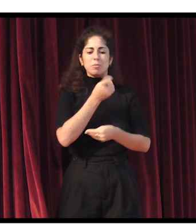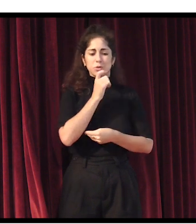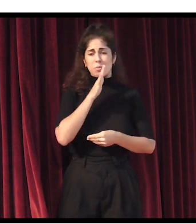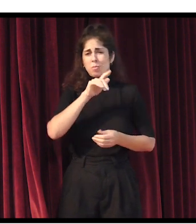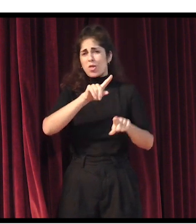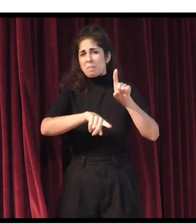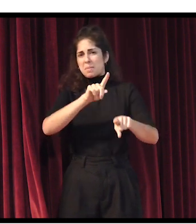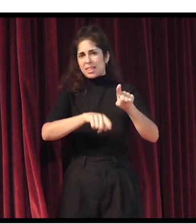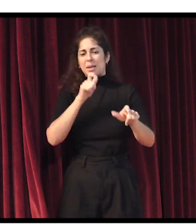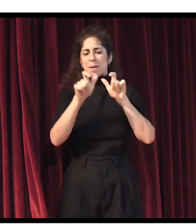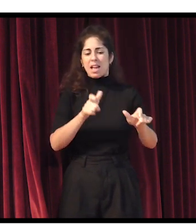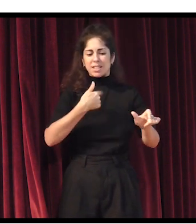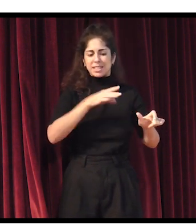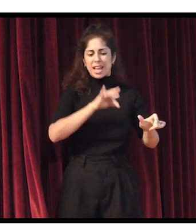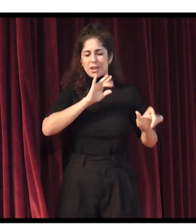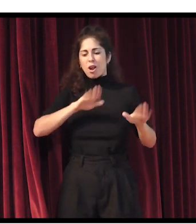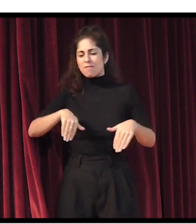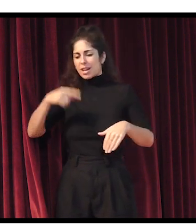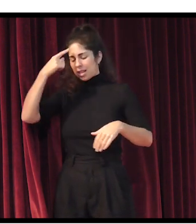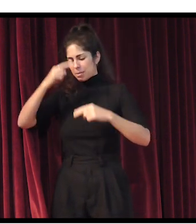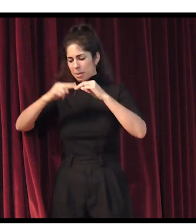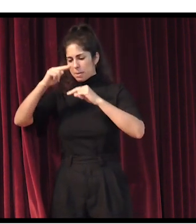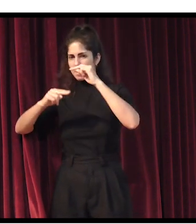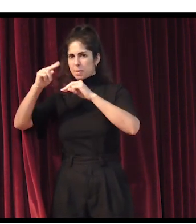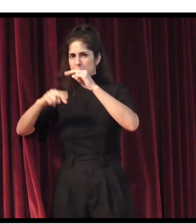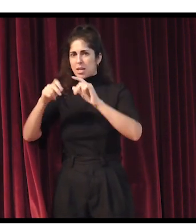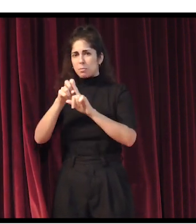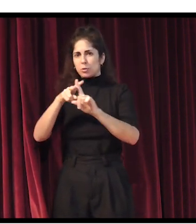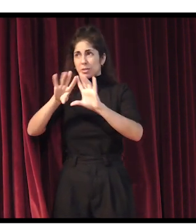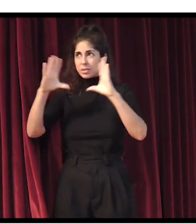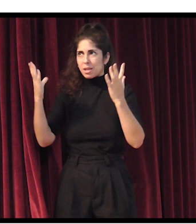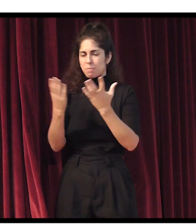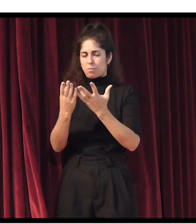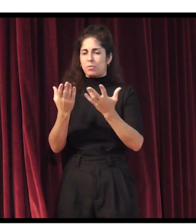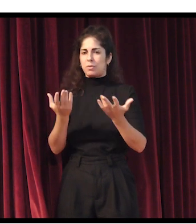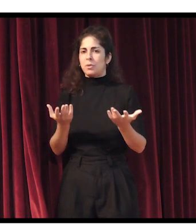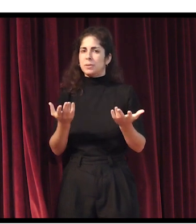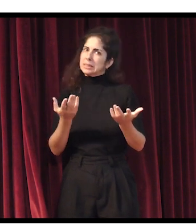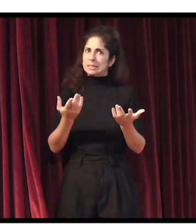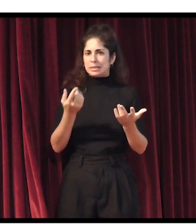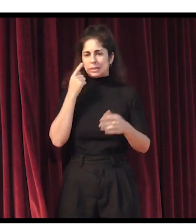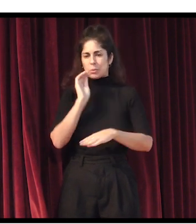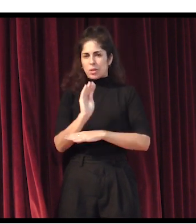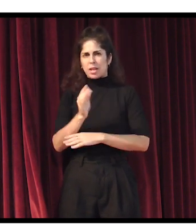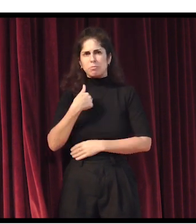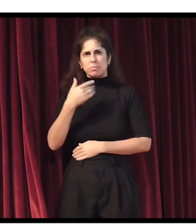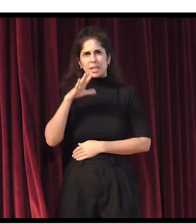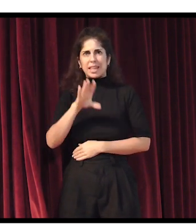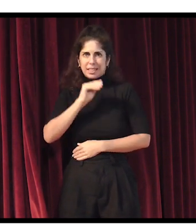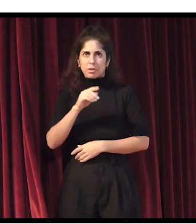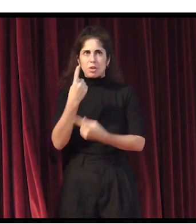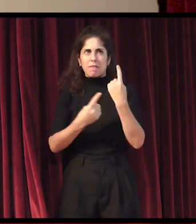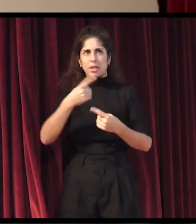Y yo entiendo que en muchos casos no existe una mala intención a la hora de utilizar este